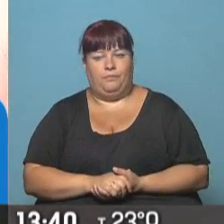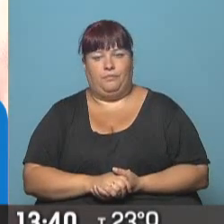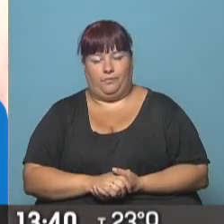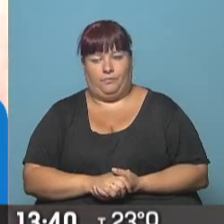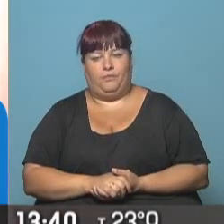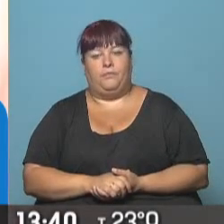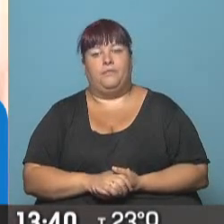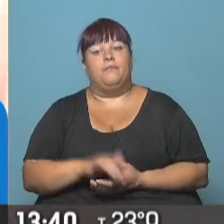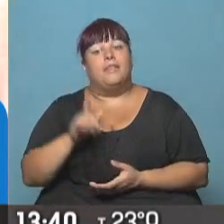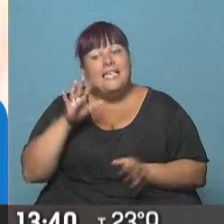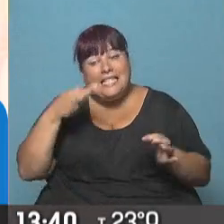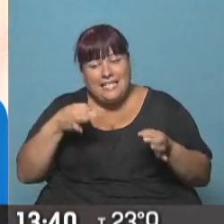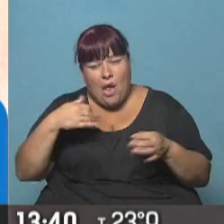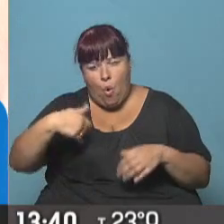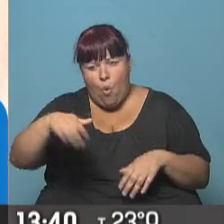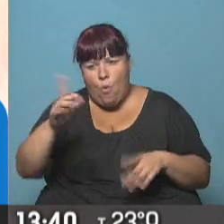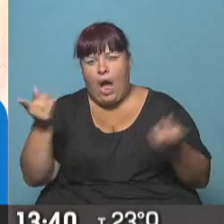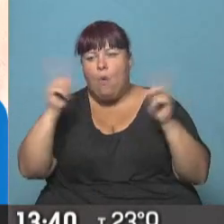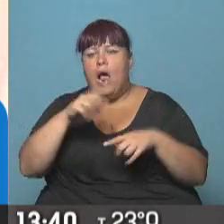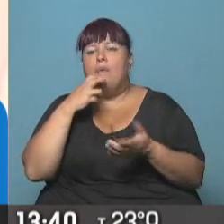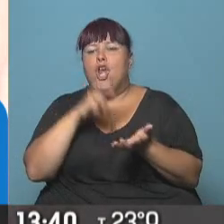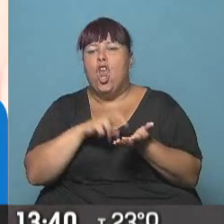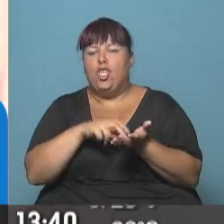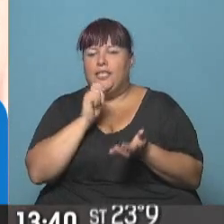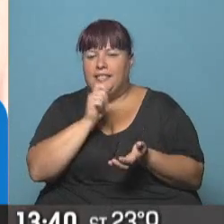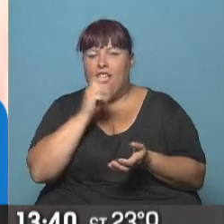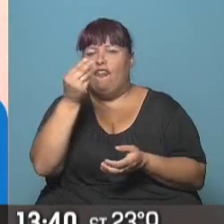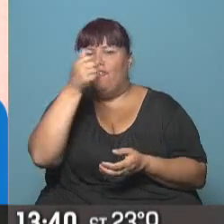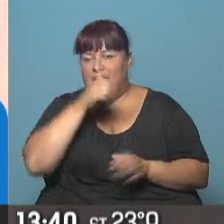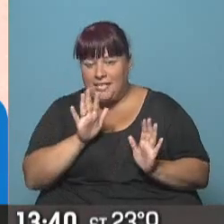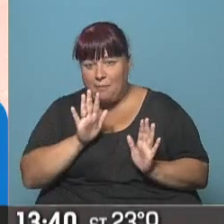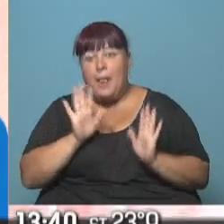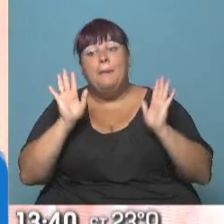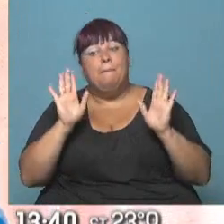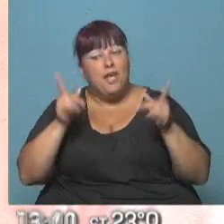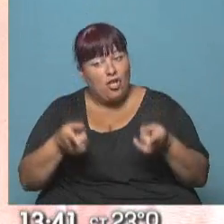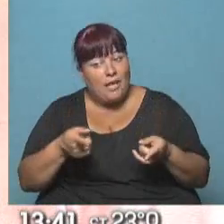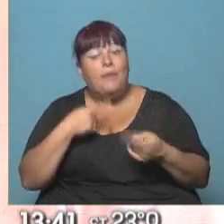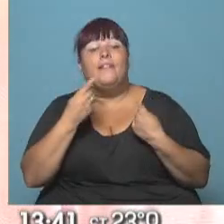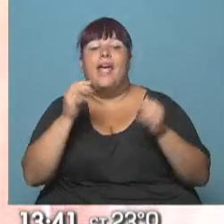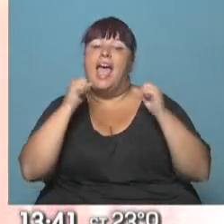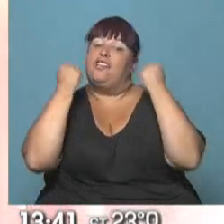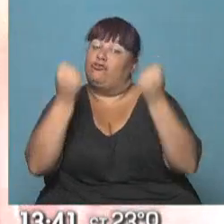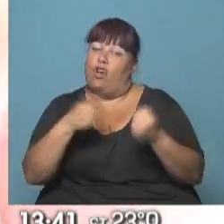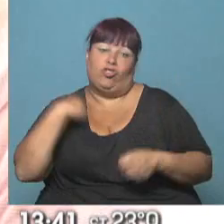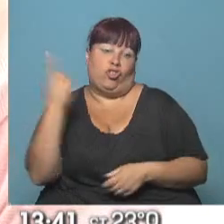de noticias. Y seguramente va a haber noticieros los fines de semana, pero también es fruto del esfuerzo que